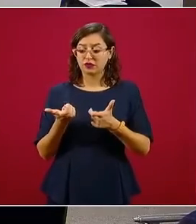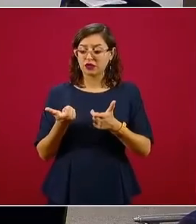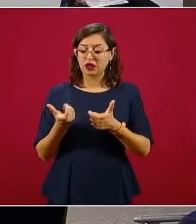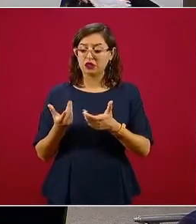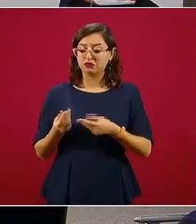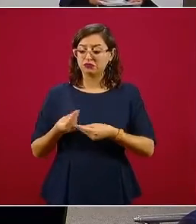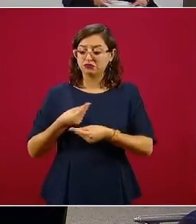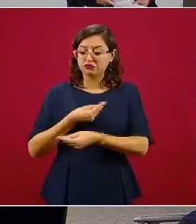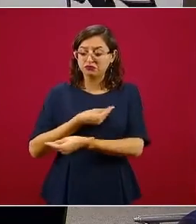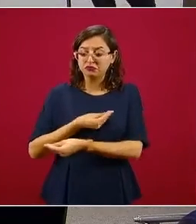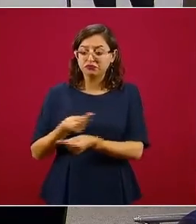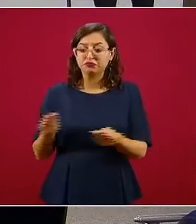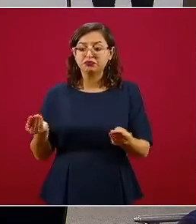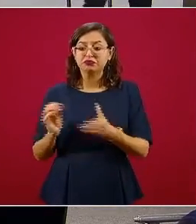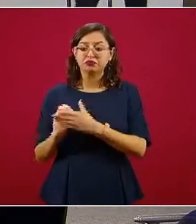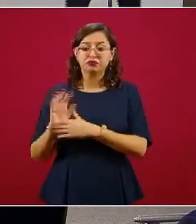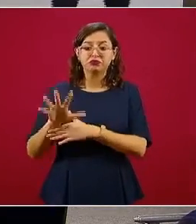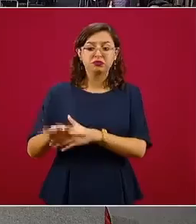qué no lo explicas?